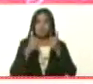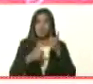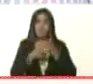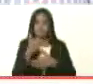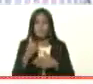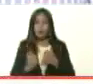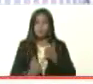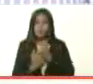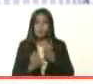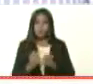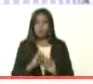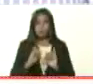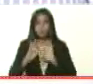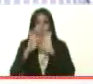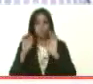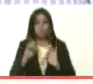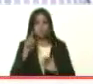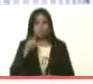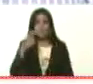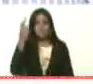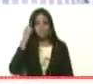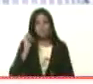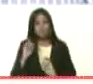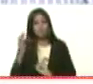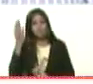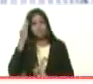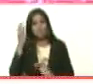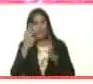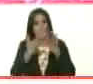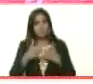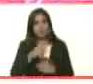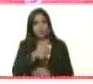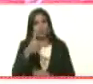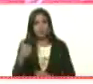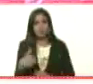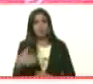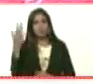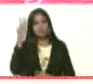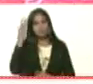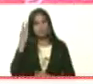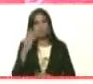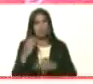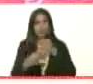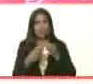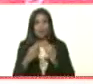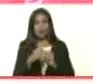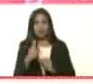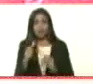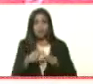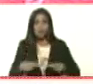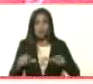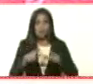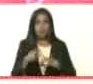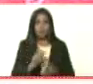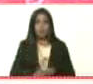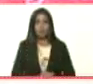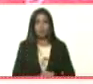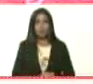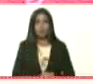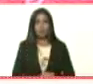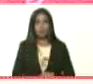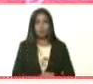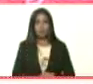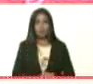sostenible. Ustedes saben lo que hay que hacer en cada empresa. Ustedes saben lo que hay que hacer en cada sector, en cada